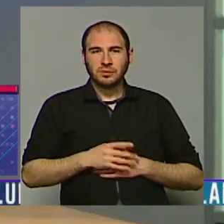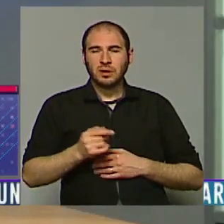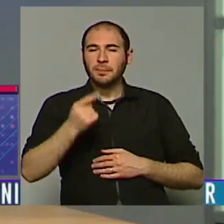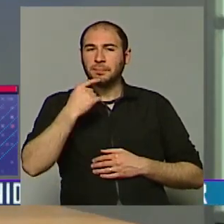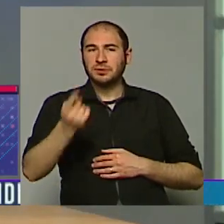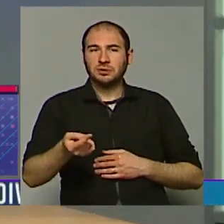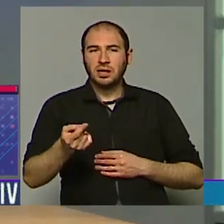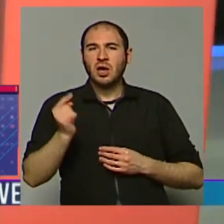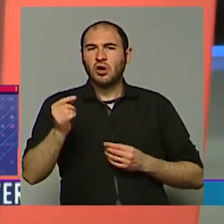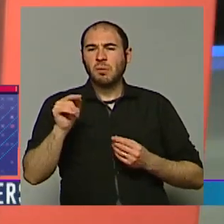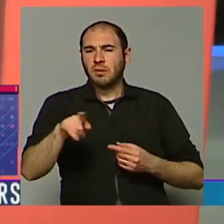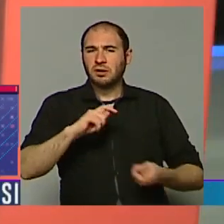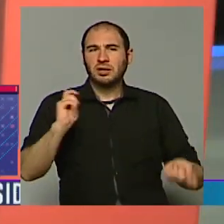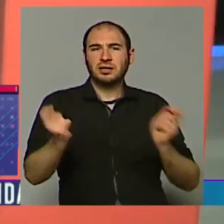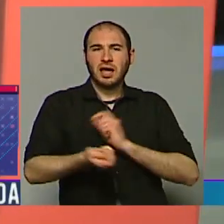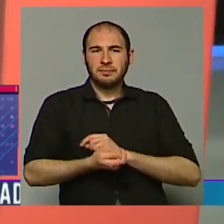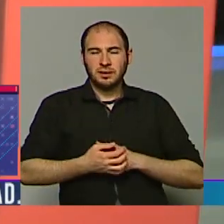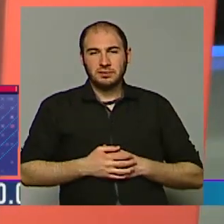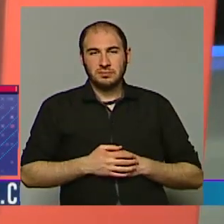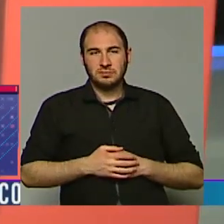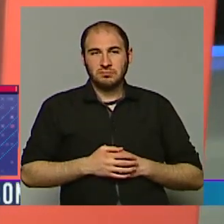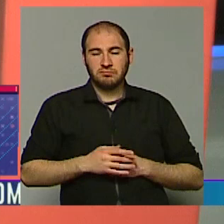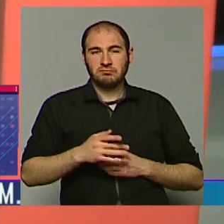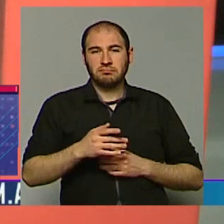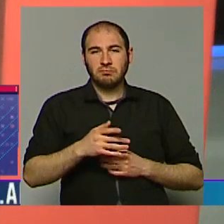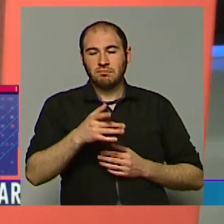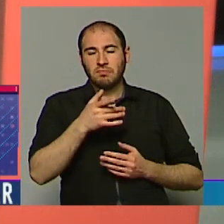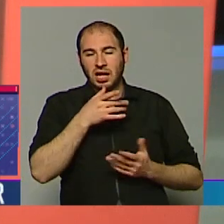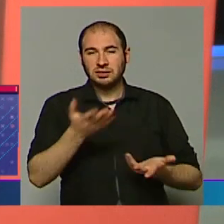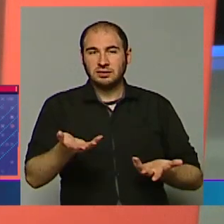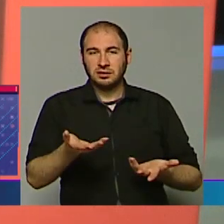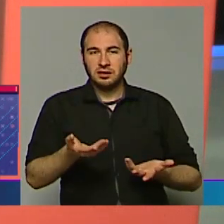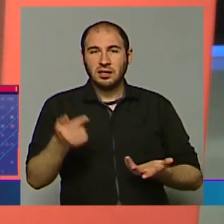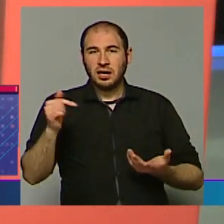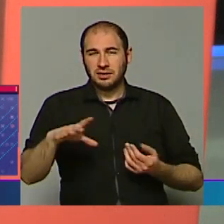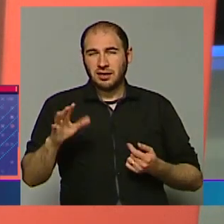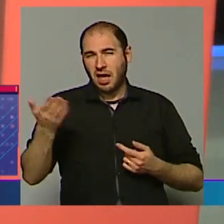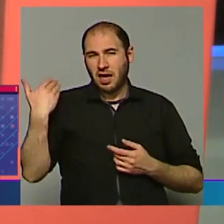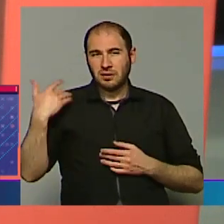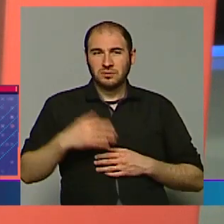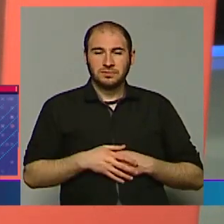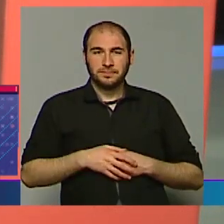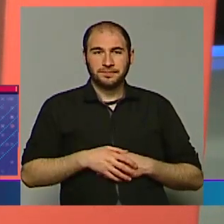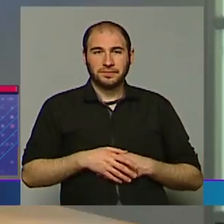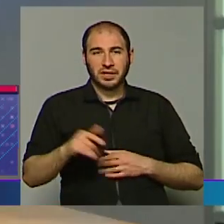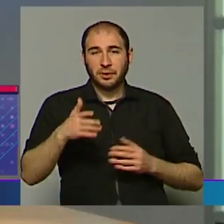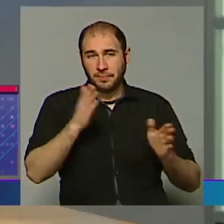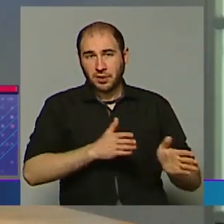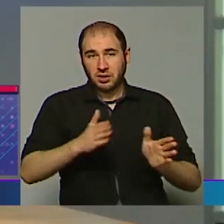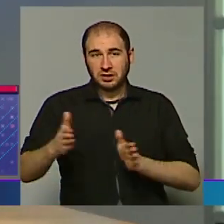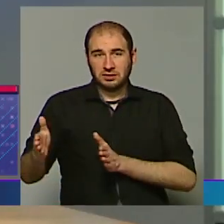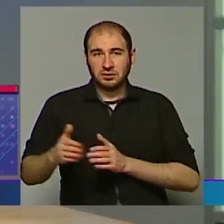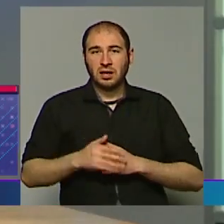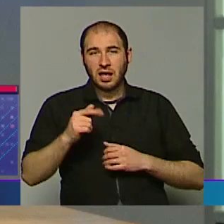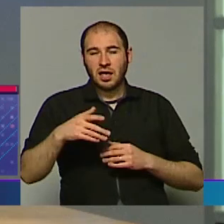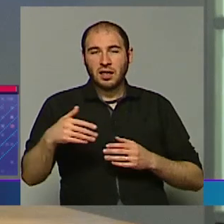Alejandro, ¿cómo fue tu transformación? Eso calculo que esto sucedió hace un tiempo atrás y fue un proceso, ¿no?